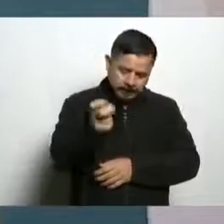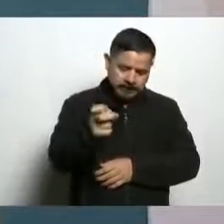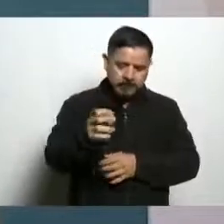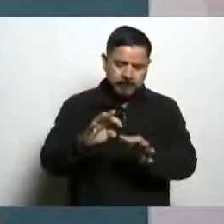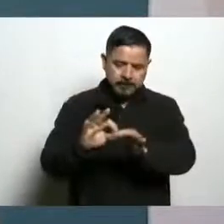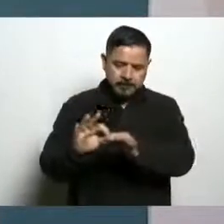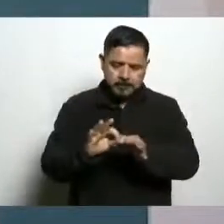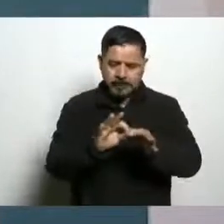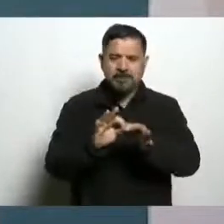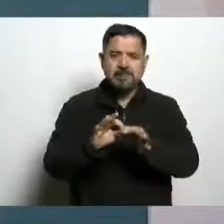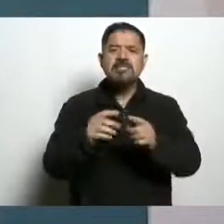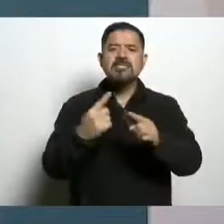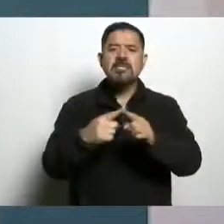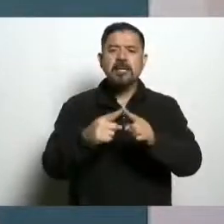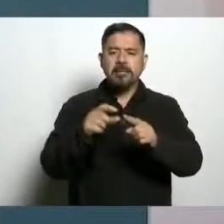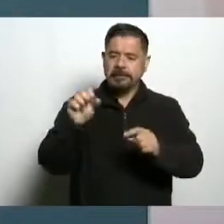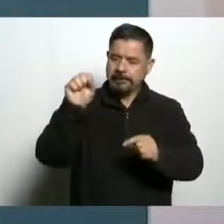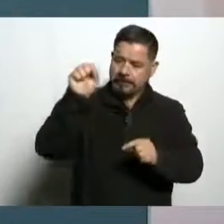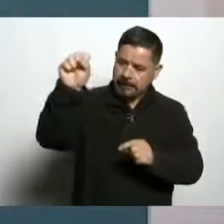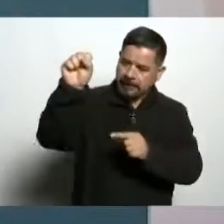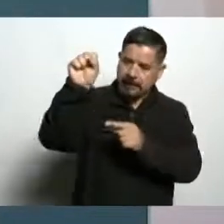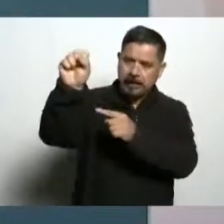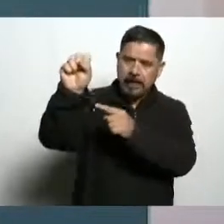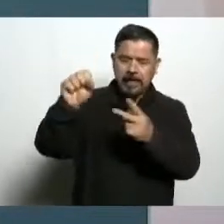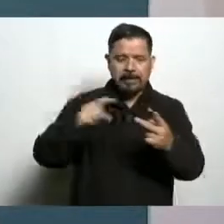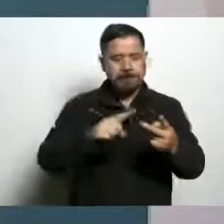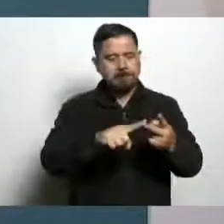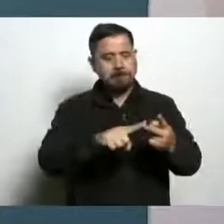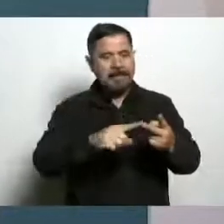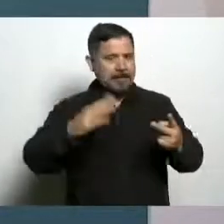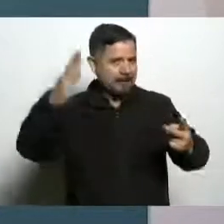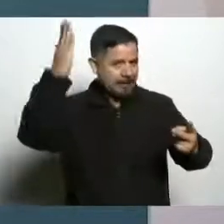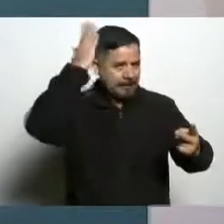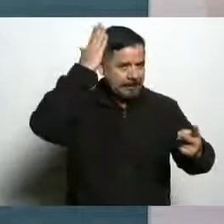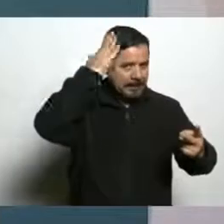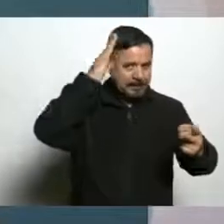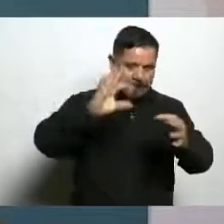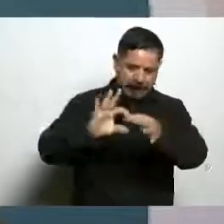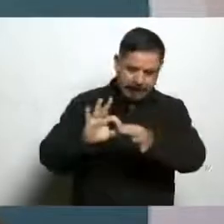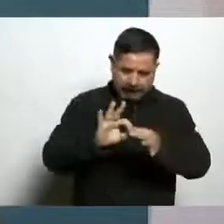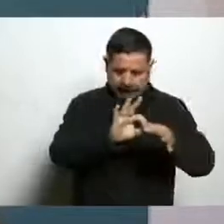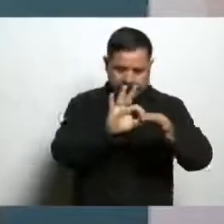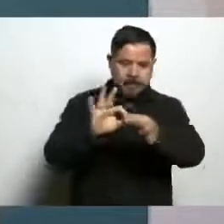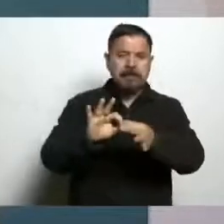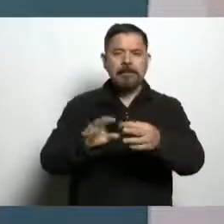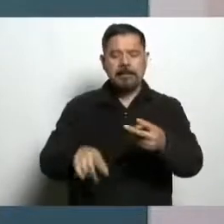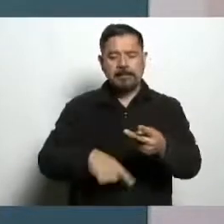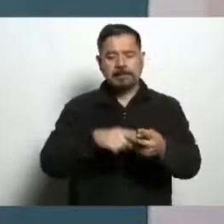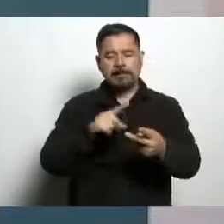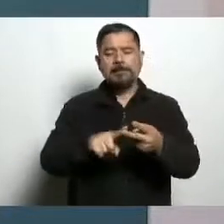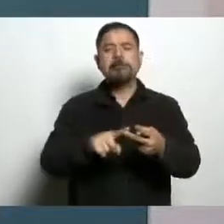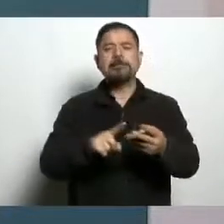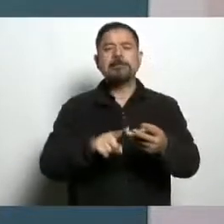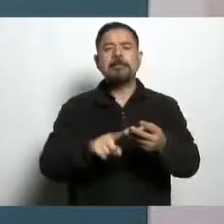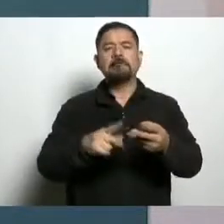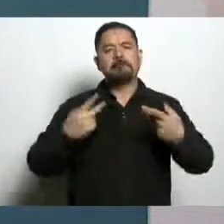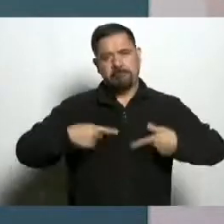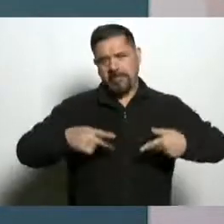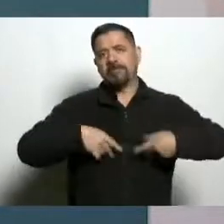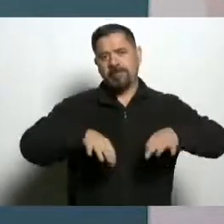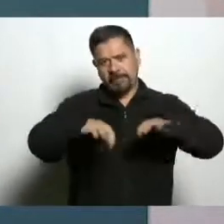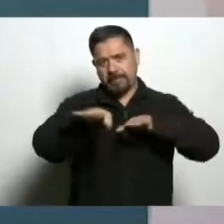De sindicatos, de dirigentes, desde luego de los